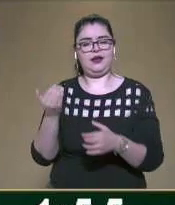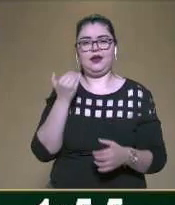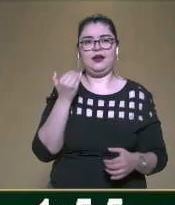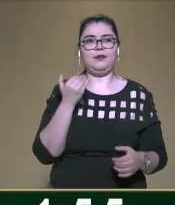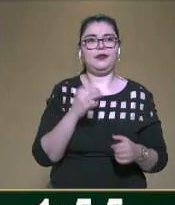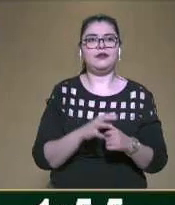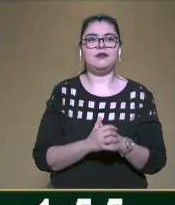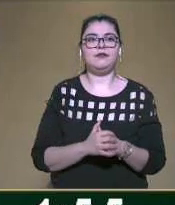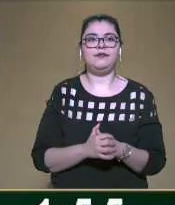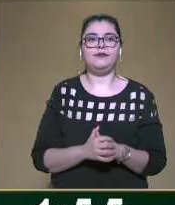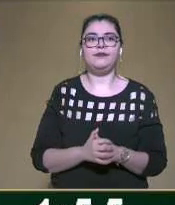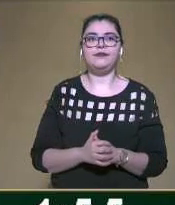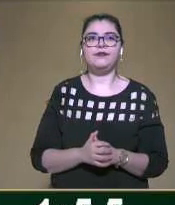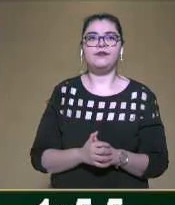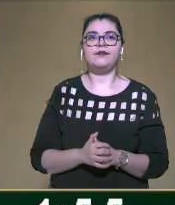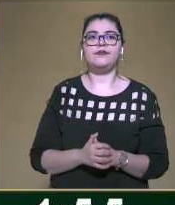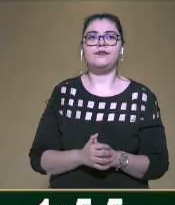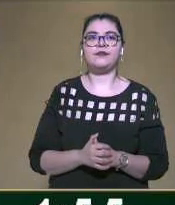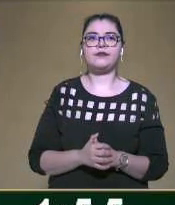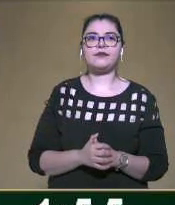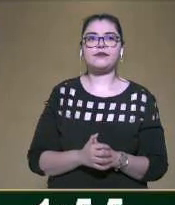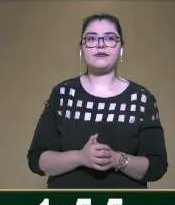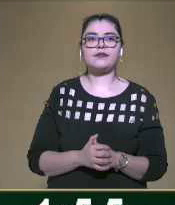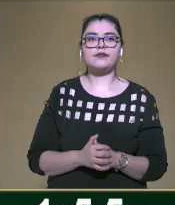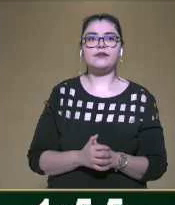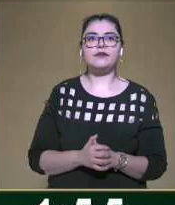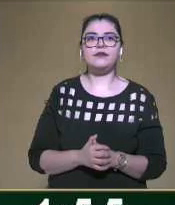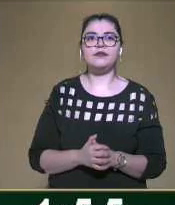heterótrofos realizan funciones